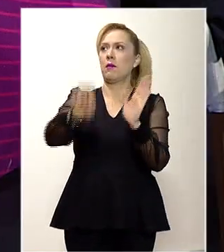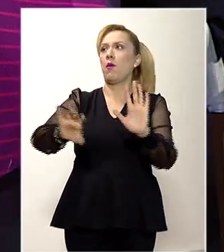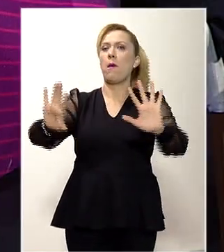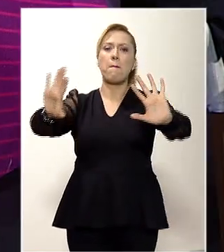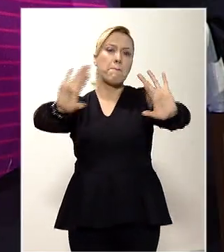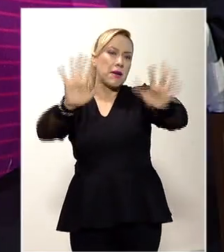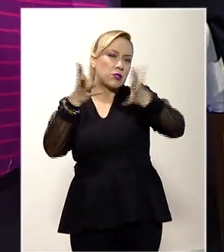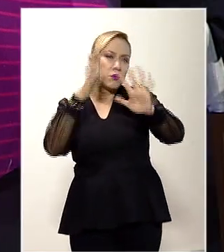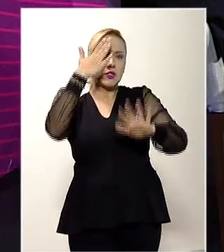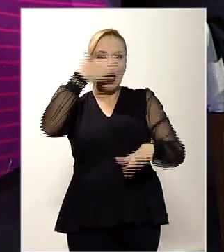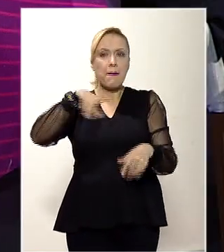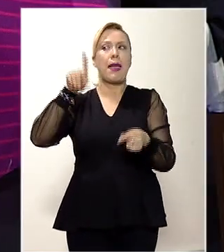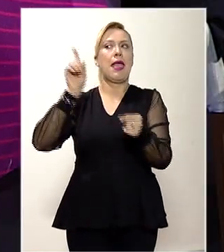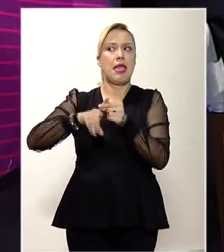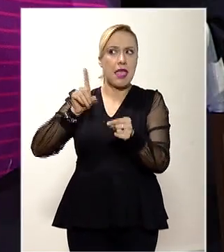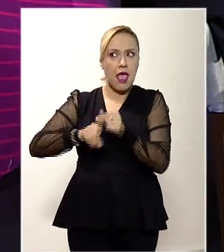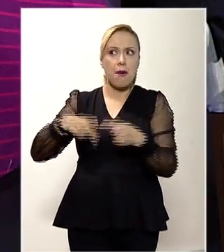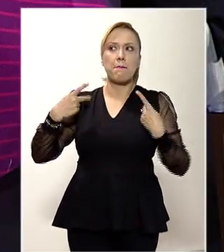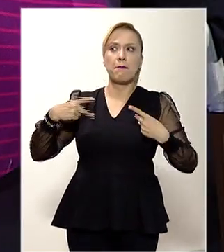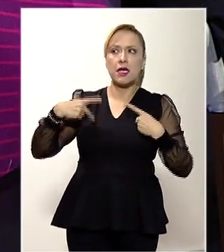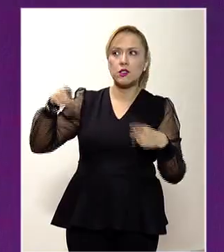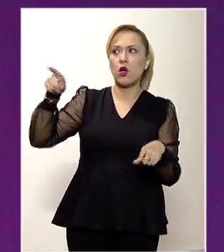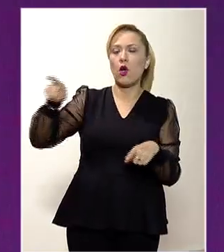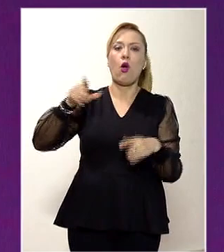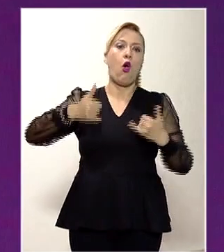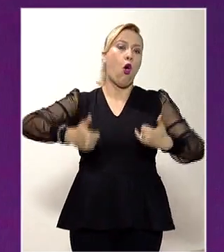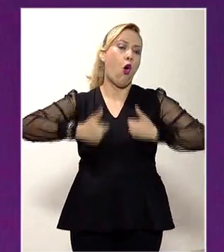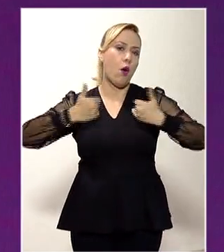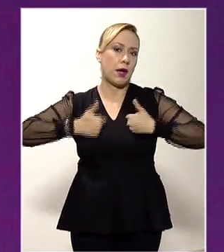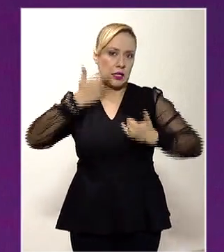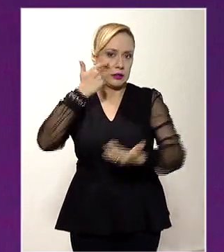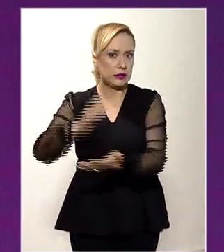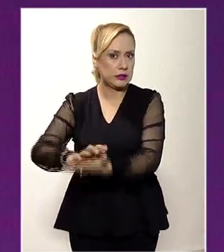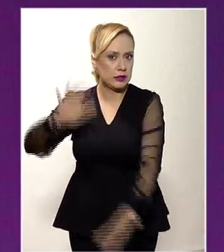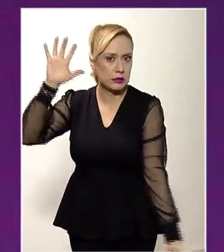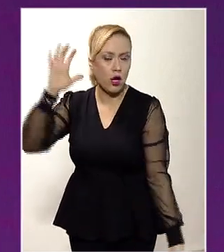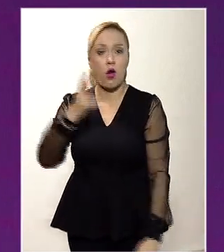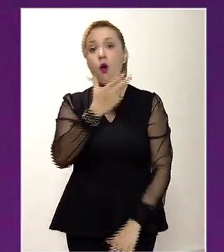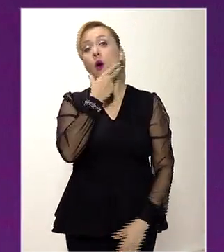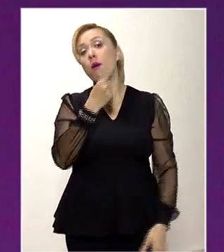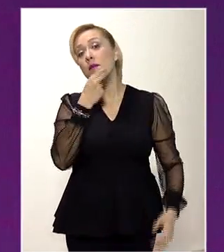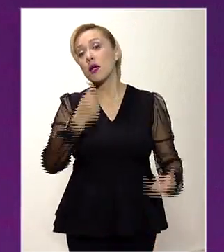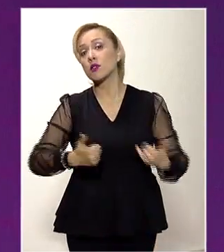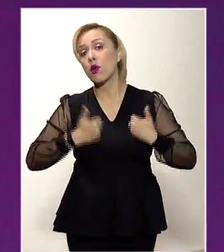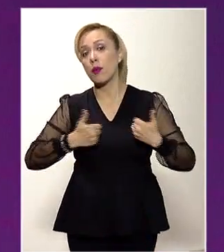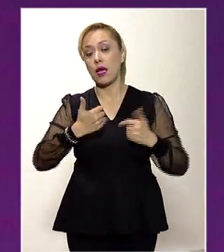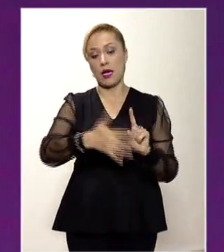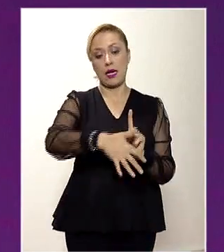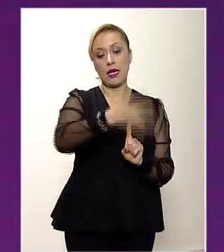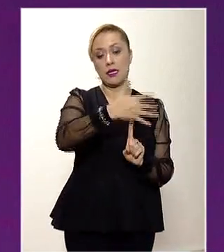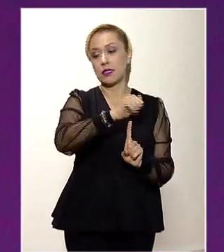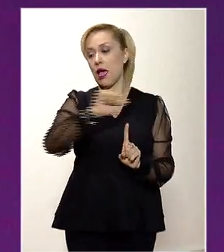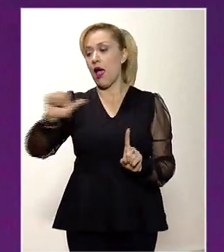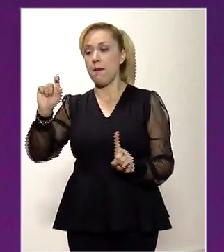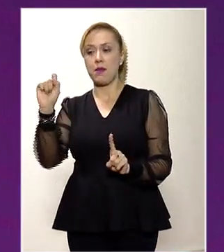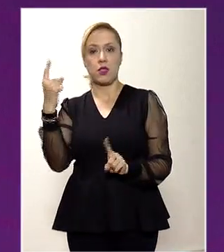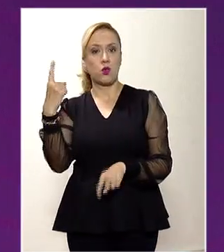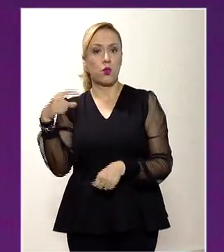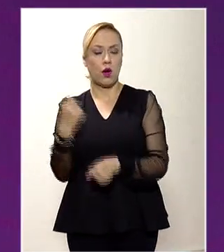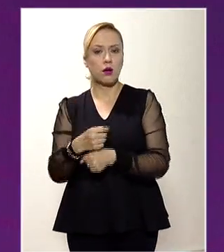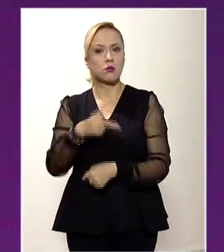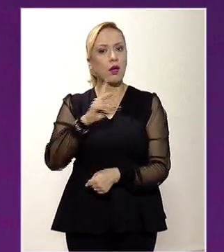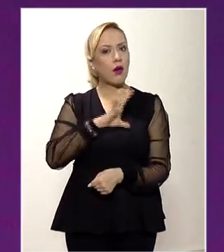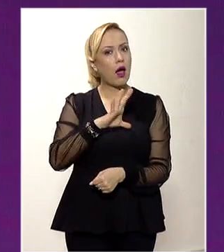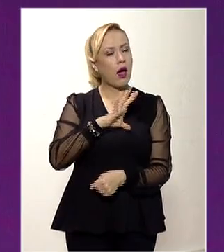menos quiénes son las personas desaparecidas, que son jóvenes, en la mayoría hombres jóvenes de 15 a 21 años, pero también hay un